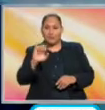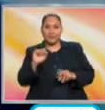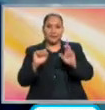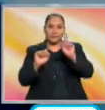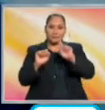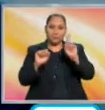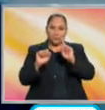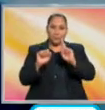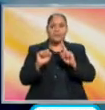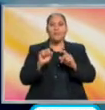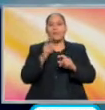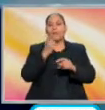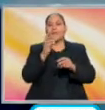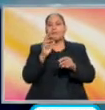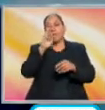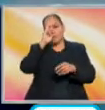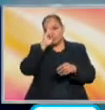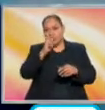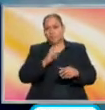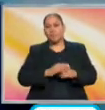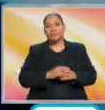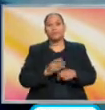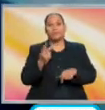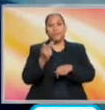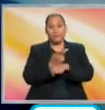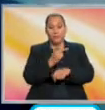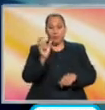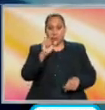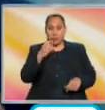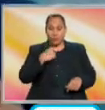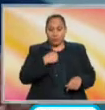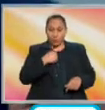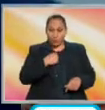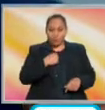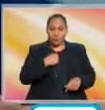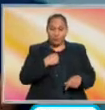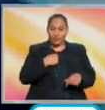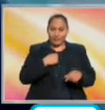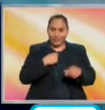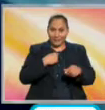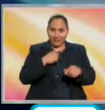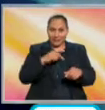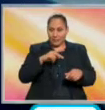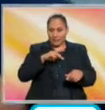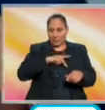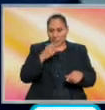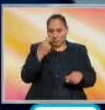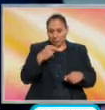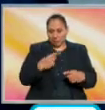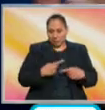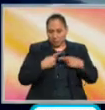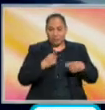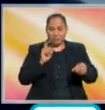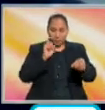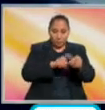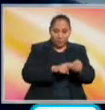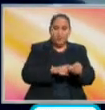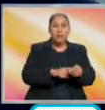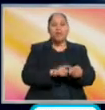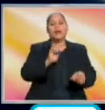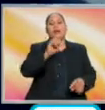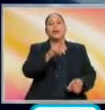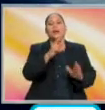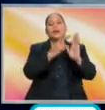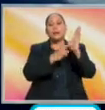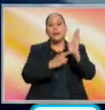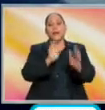empezar a restringir todas esas actividades. Lo que pasa es que cuando nosotros damos de alta la cuenta, pues simplemente le ponemos, aceptamos las